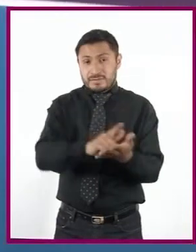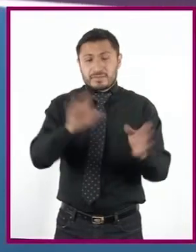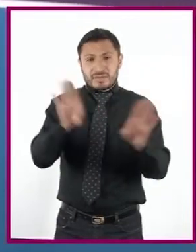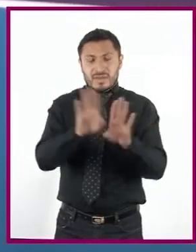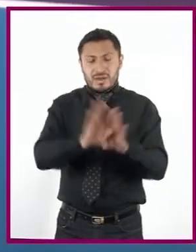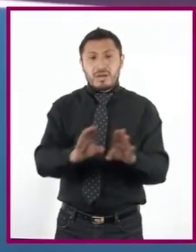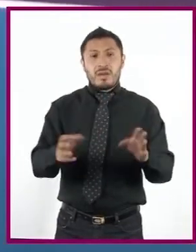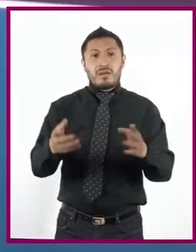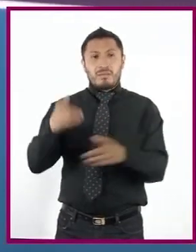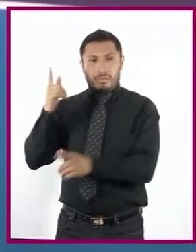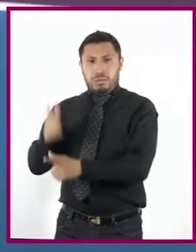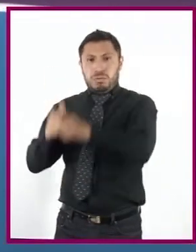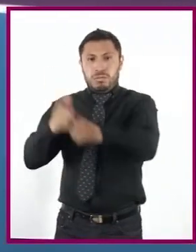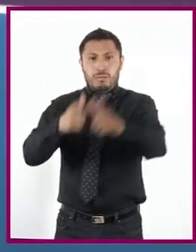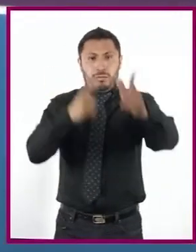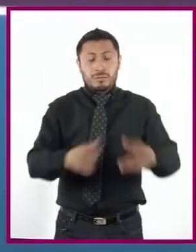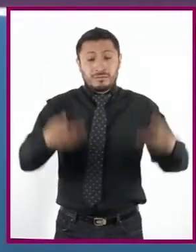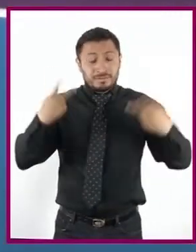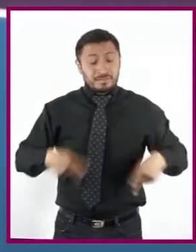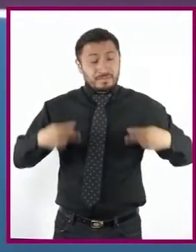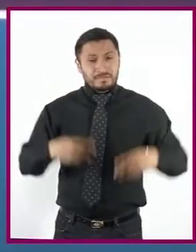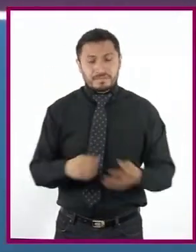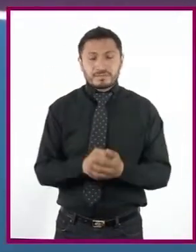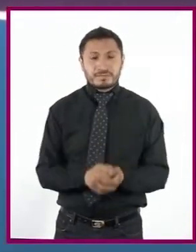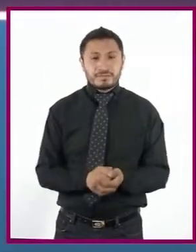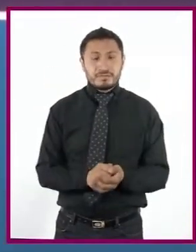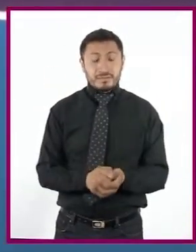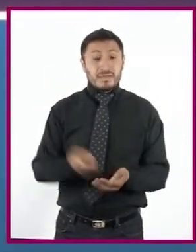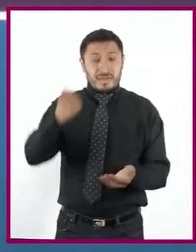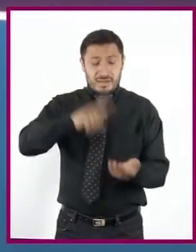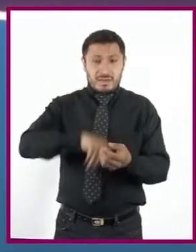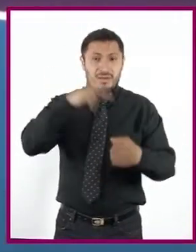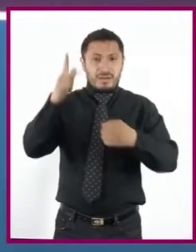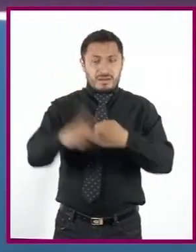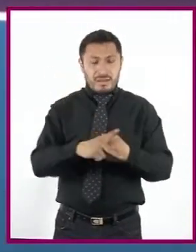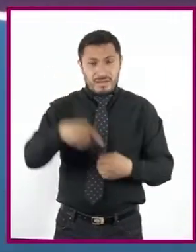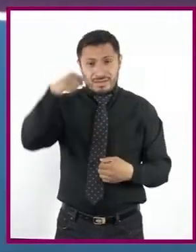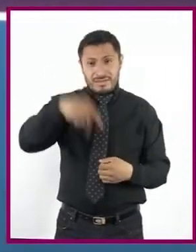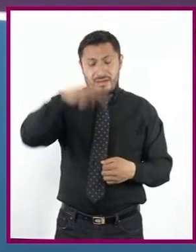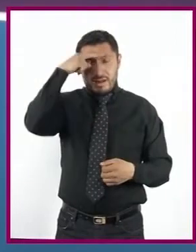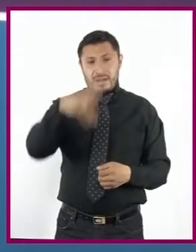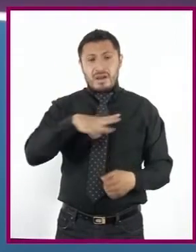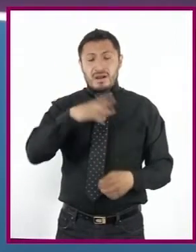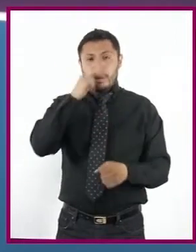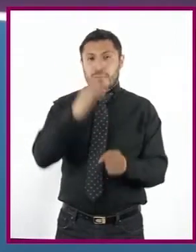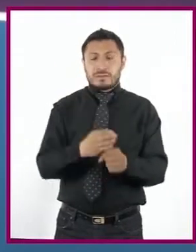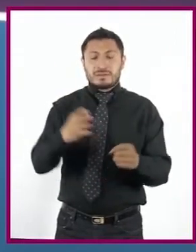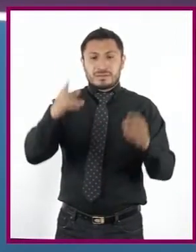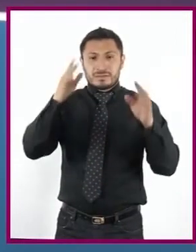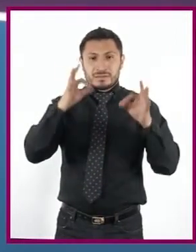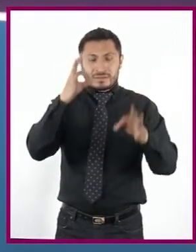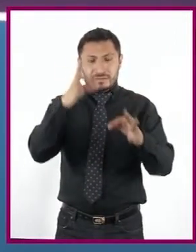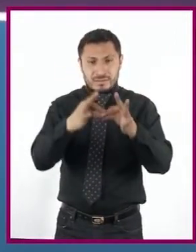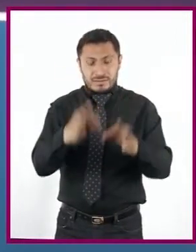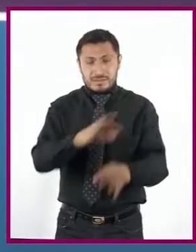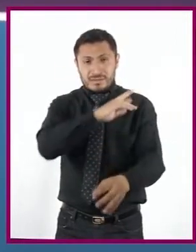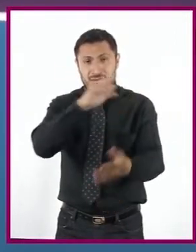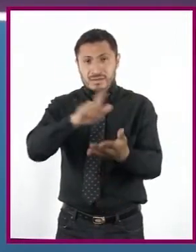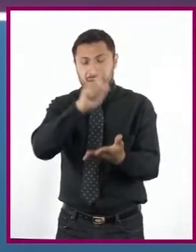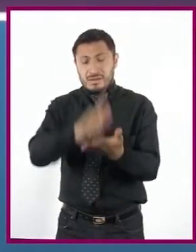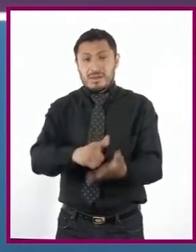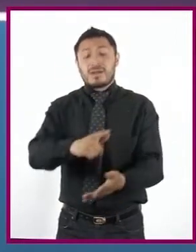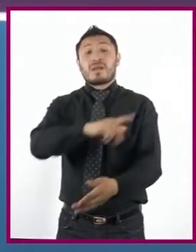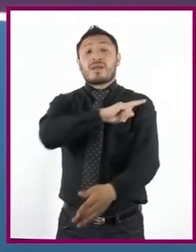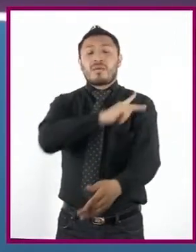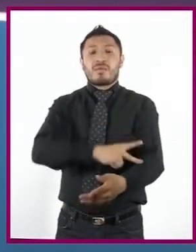genocidios o delitos de lesa humanidad. En nuestro país, el encargado de hacer cumplir las leyes es el Poder Judicial.